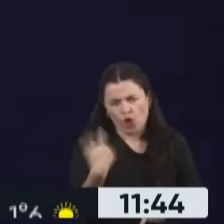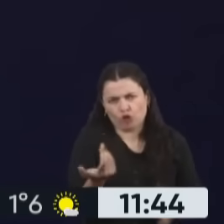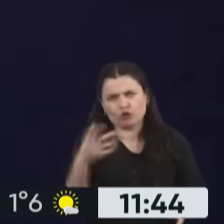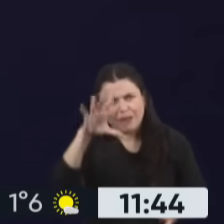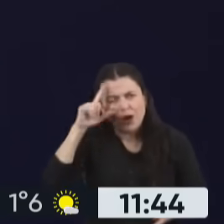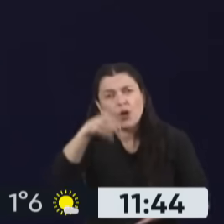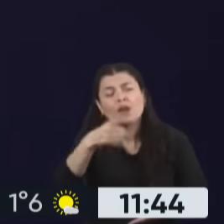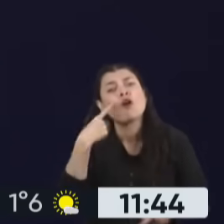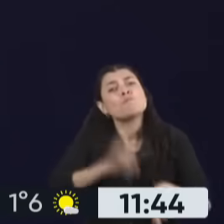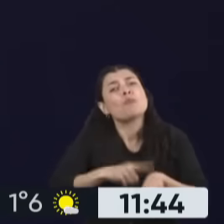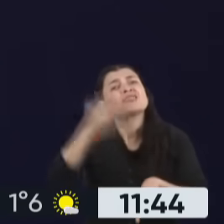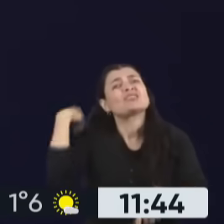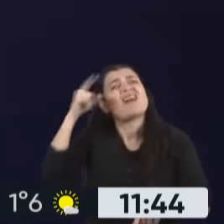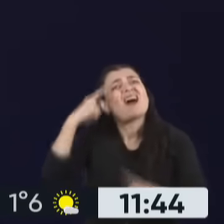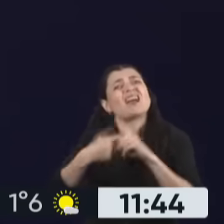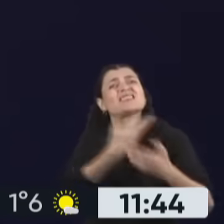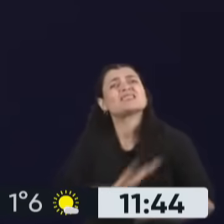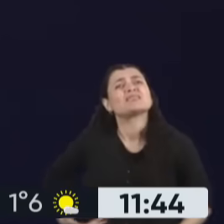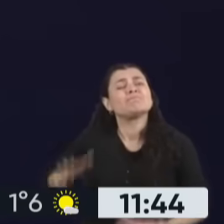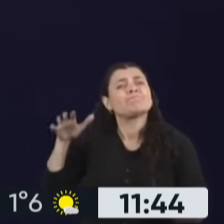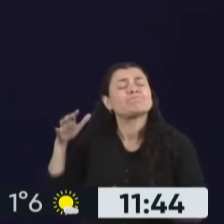que durante el gobierno kirchnerista,